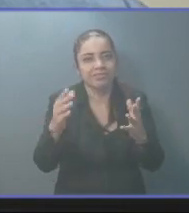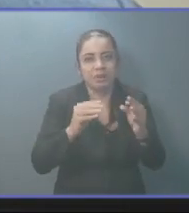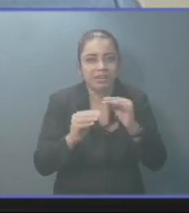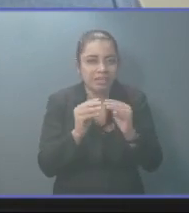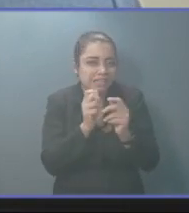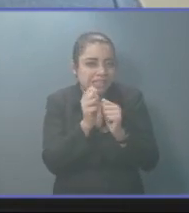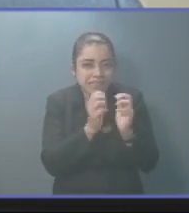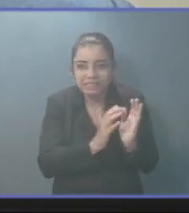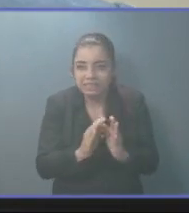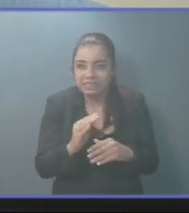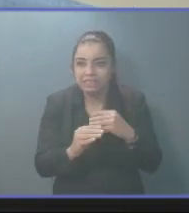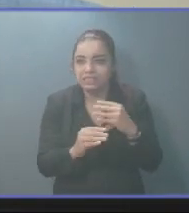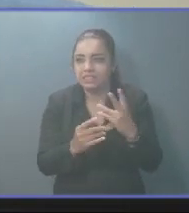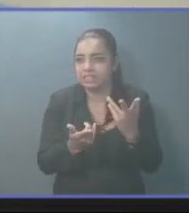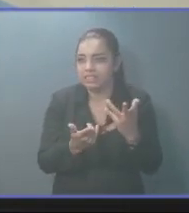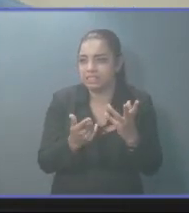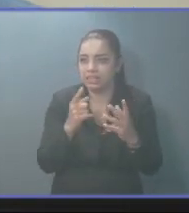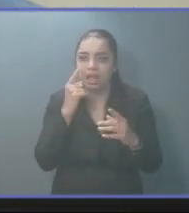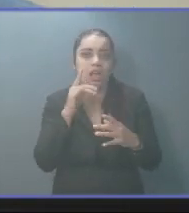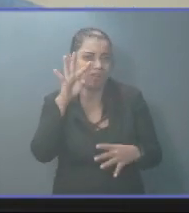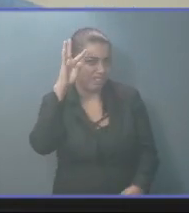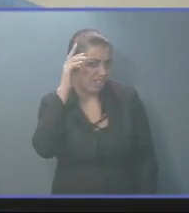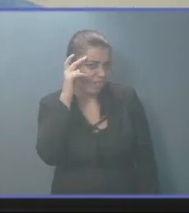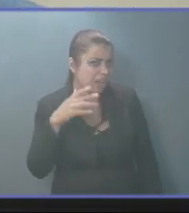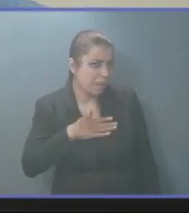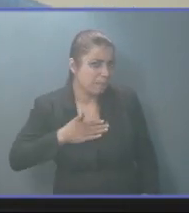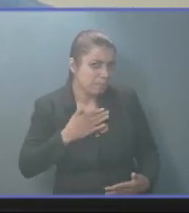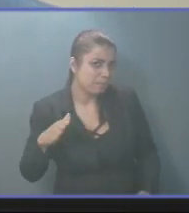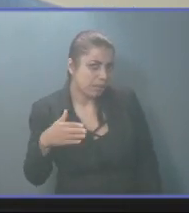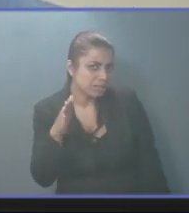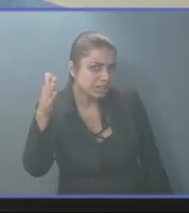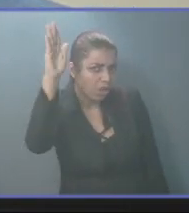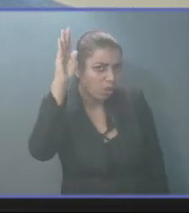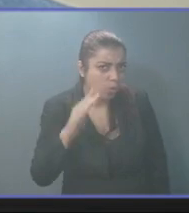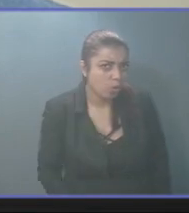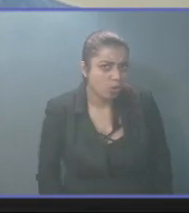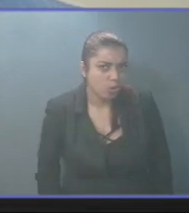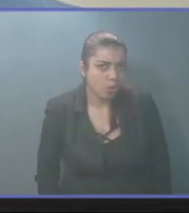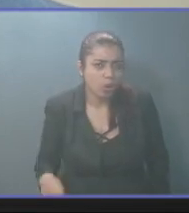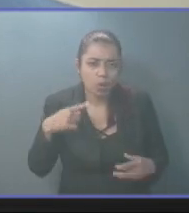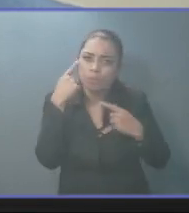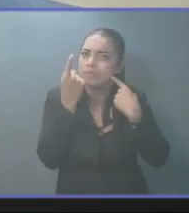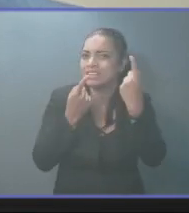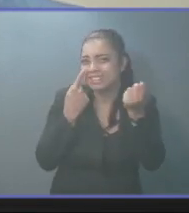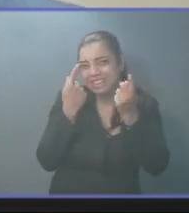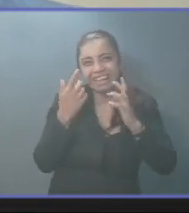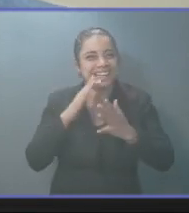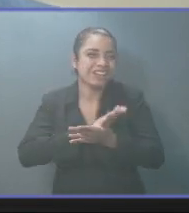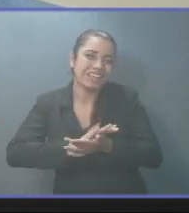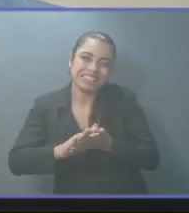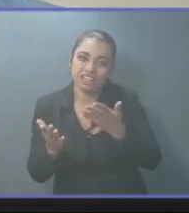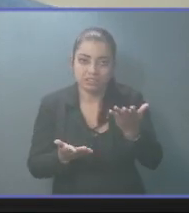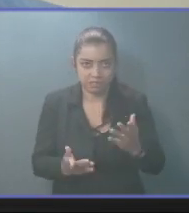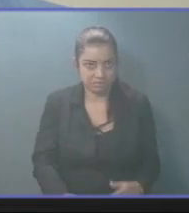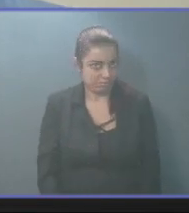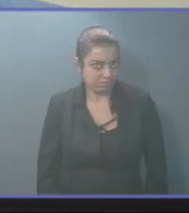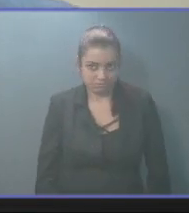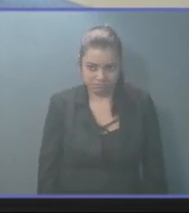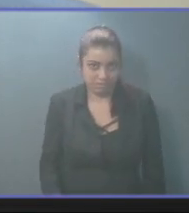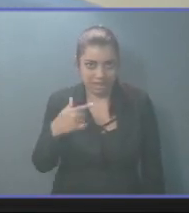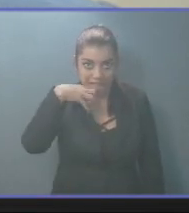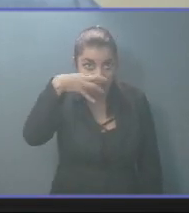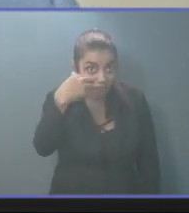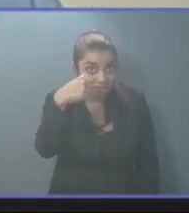un paseo entonces una visita de cortesía pero lo cierto es que aquí vivieron una gran cantidad de policías y